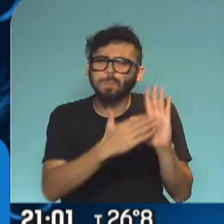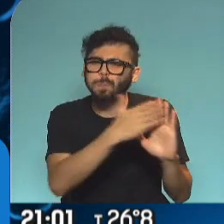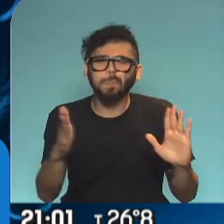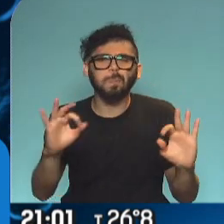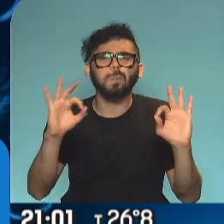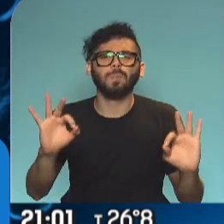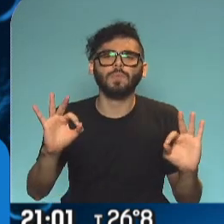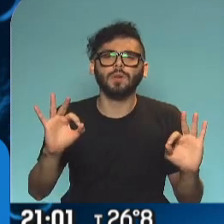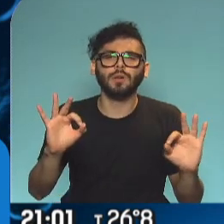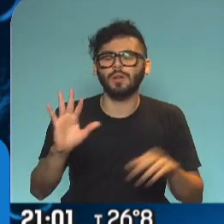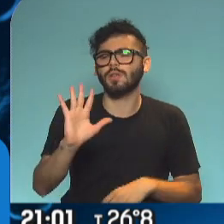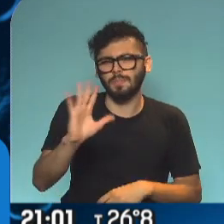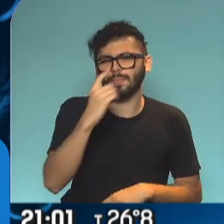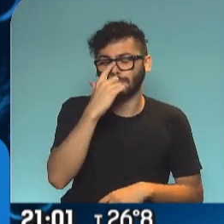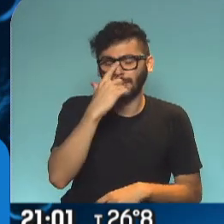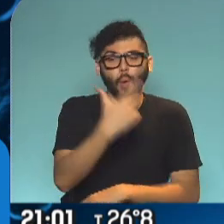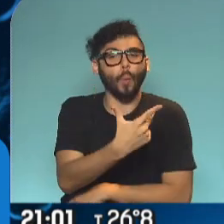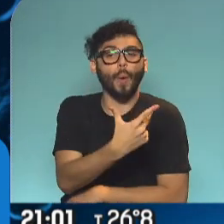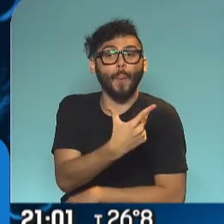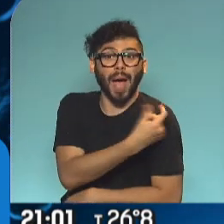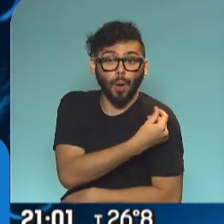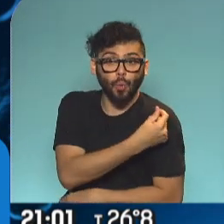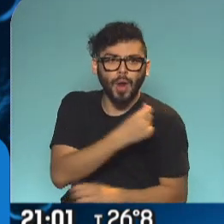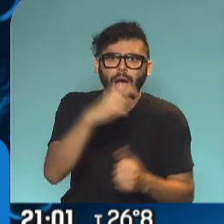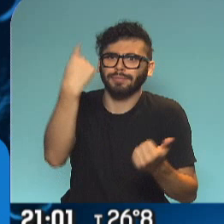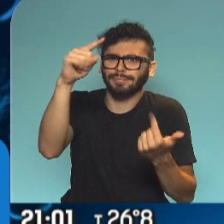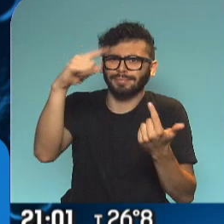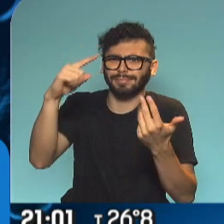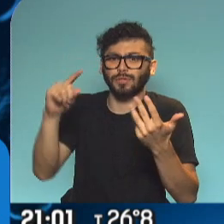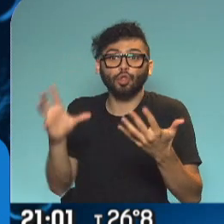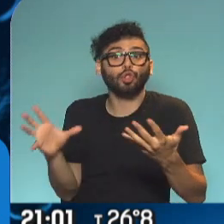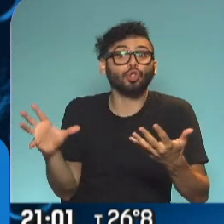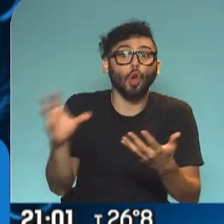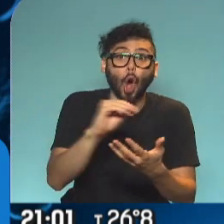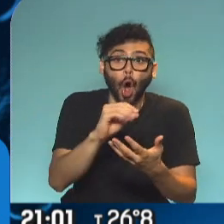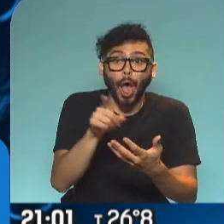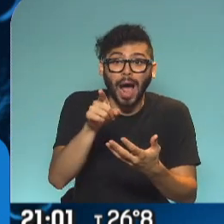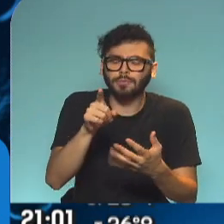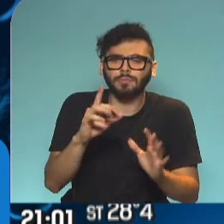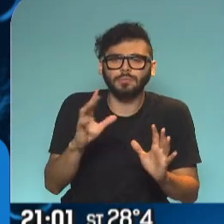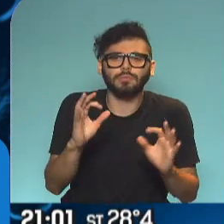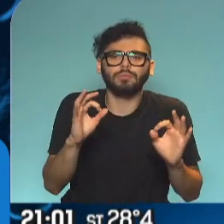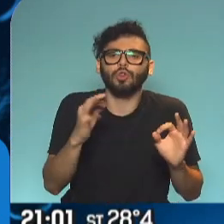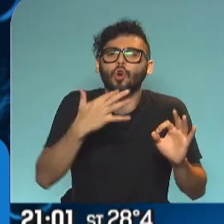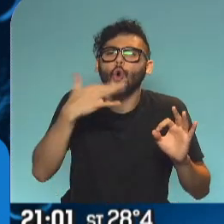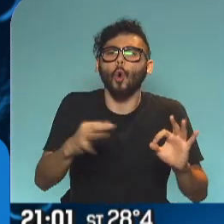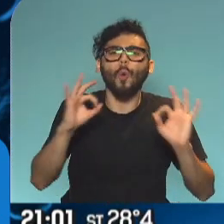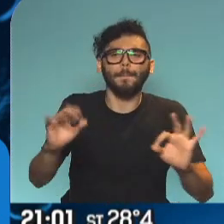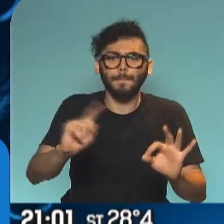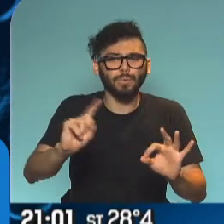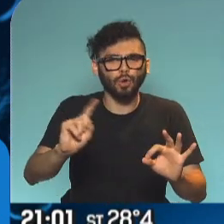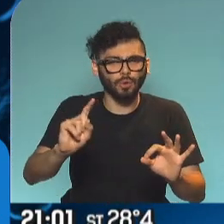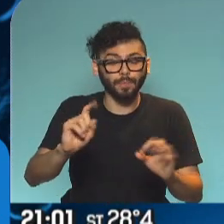Mire, ninguna vacuna cumplió completamente con los ensayos clínicos. Ninguna vacuna para COVID-19